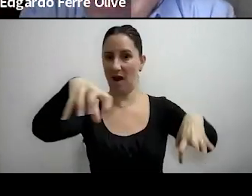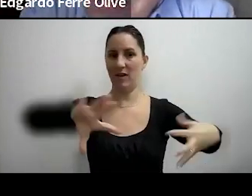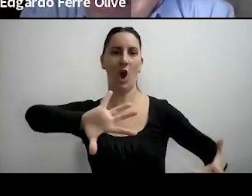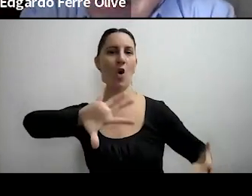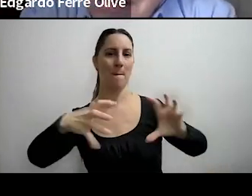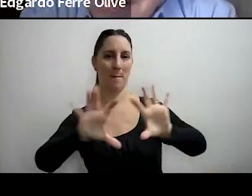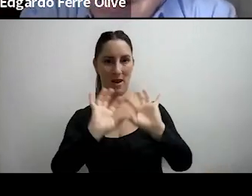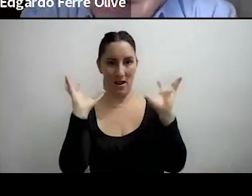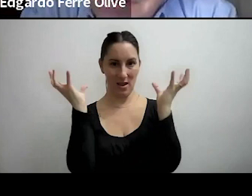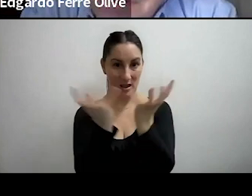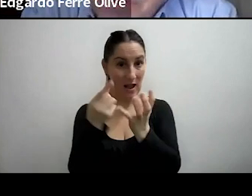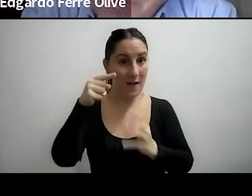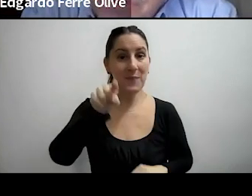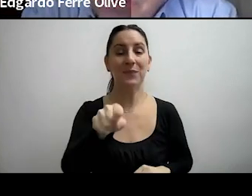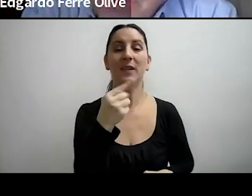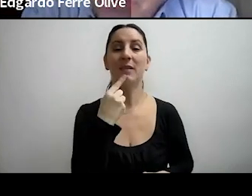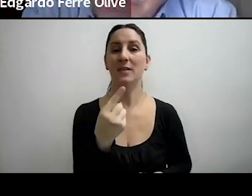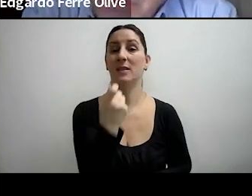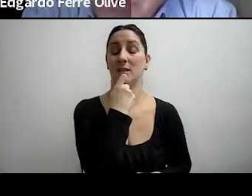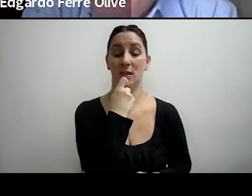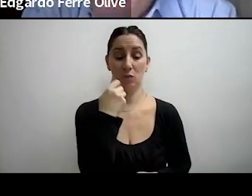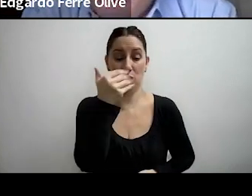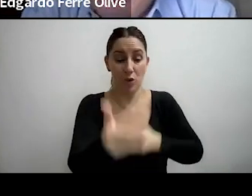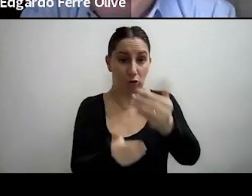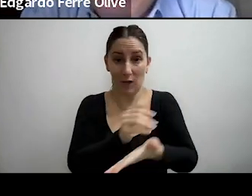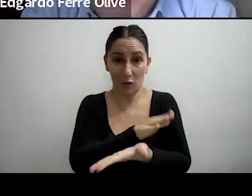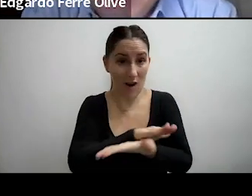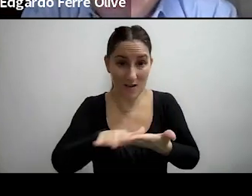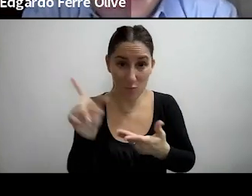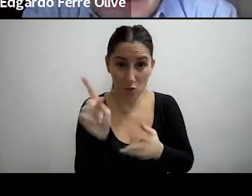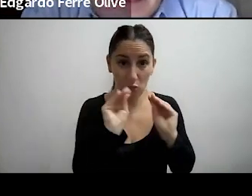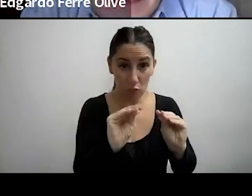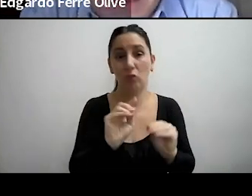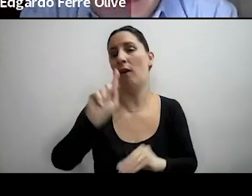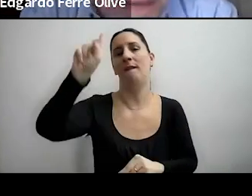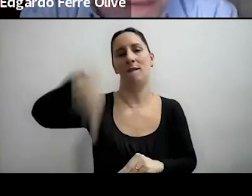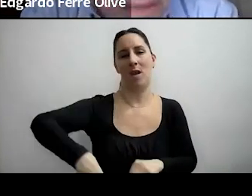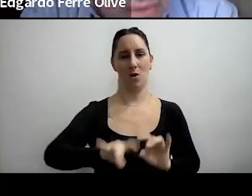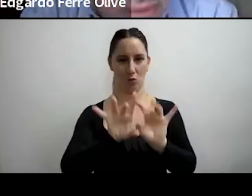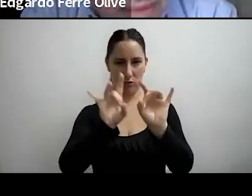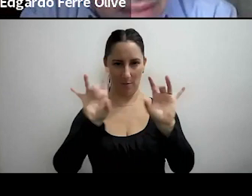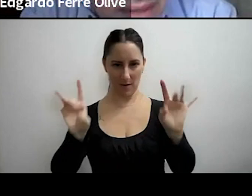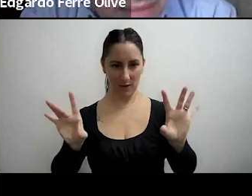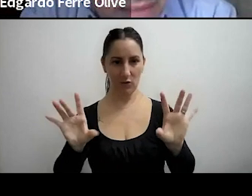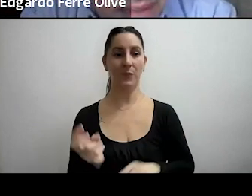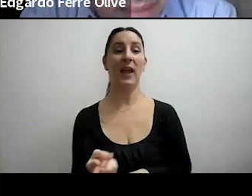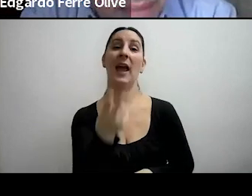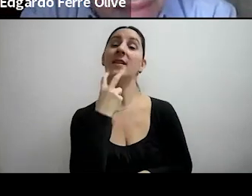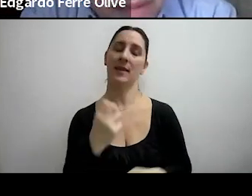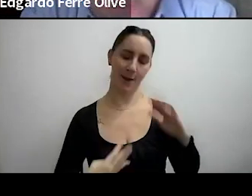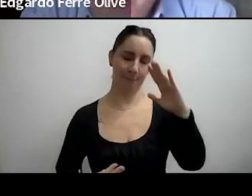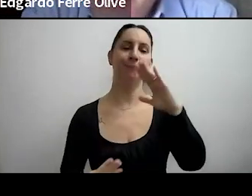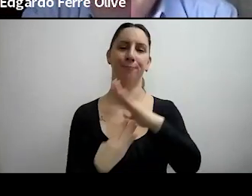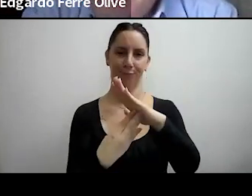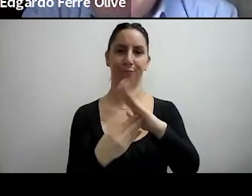un régimen que, si los procesos no son limpios, van a producir contaminación. La energía es otro eje central en